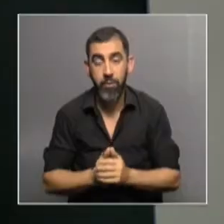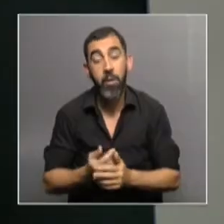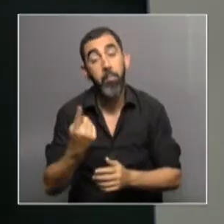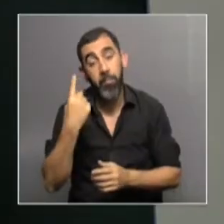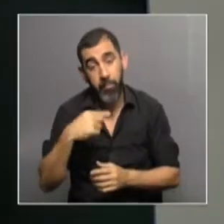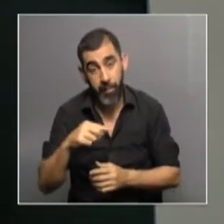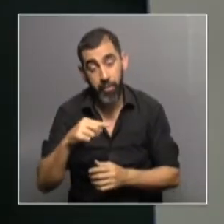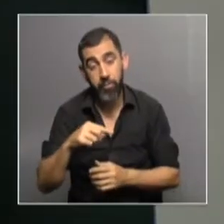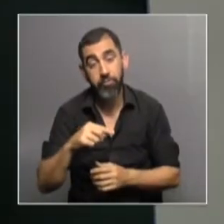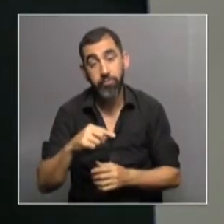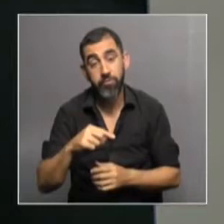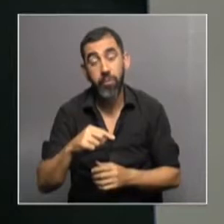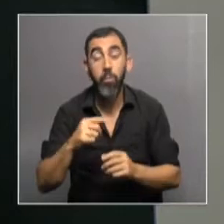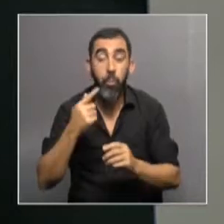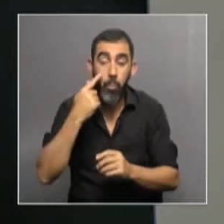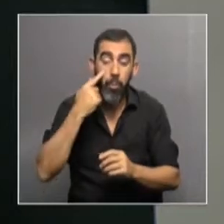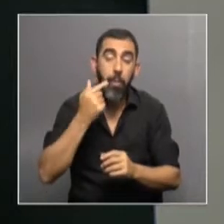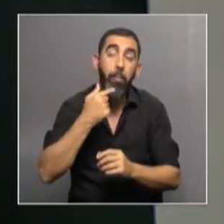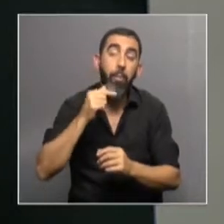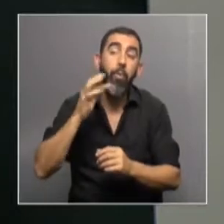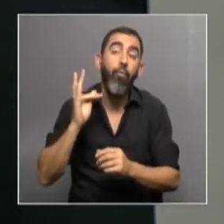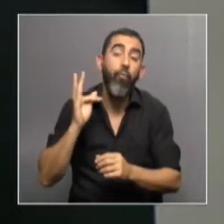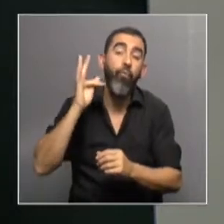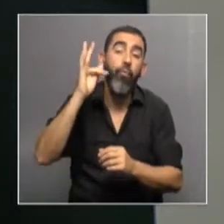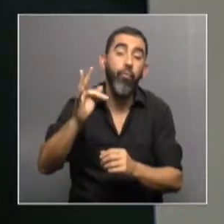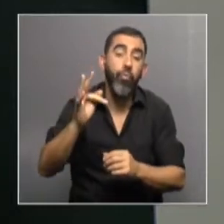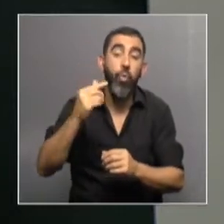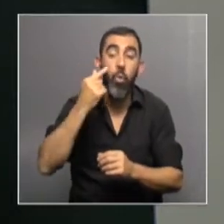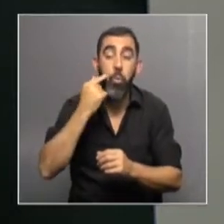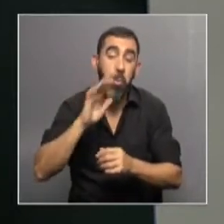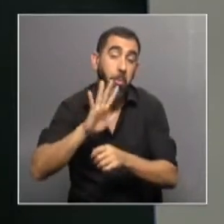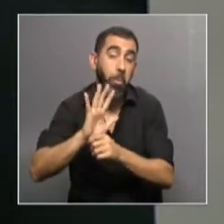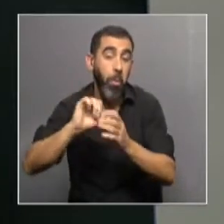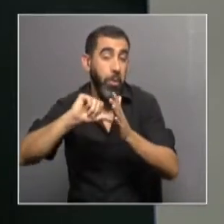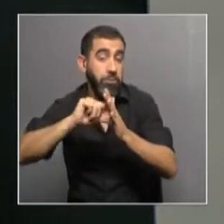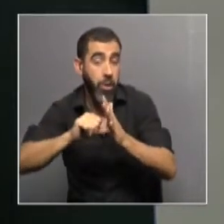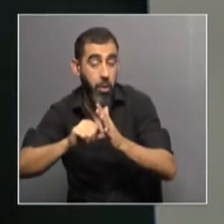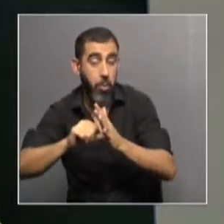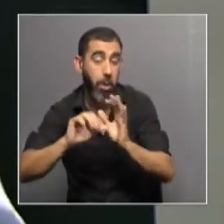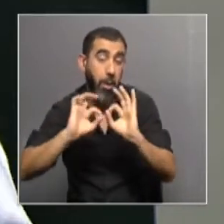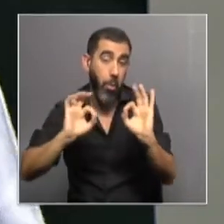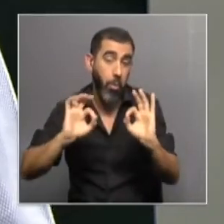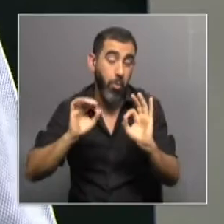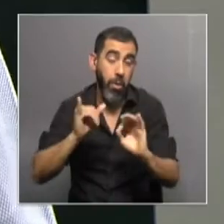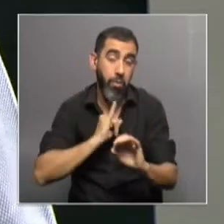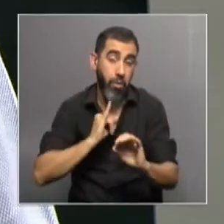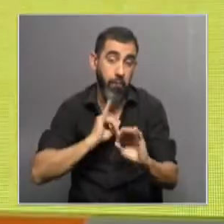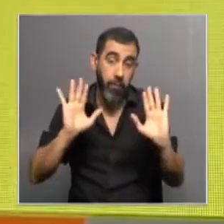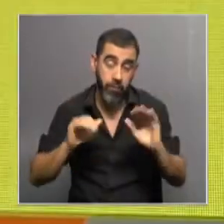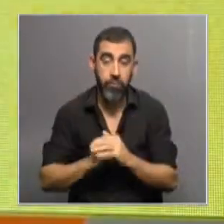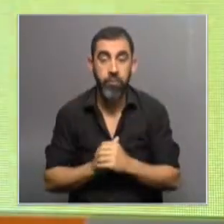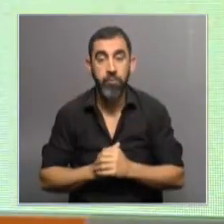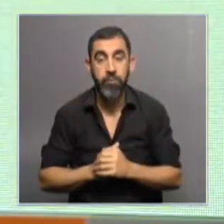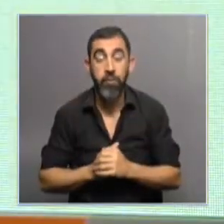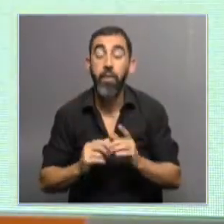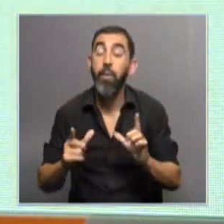de ahí a intentar bueno el día de mañana que ese sea nuestro número de cédula nuestra identificación única e intransferible como dijo Daniel